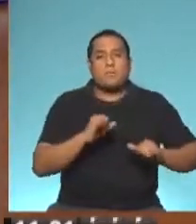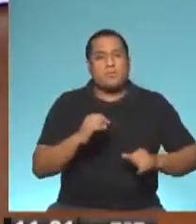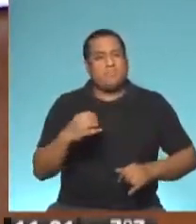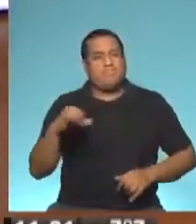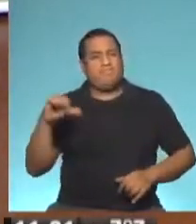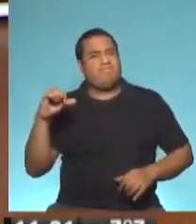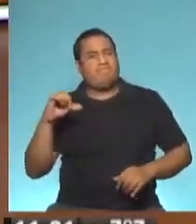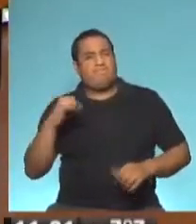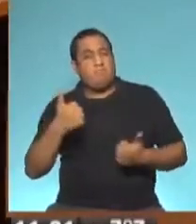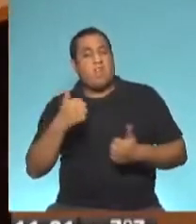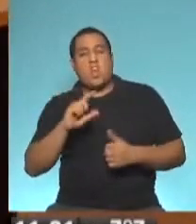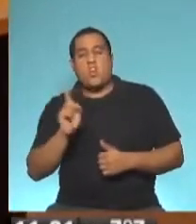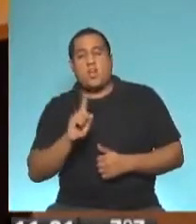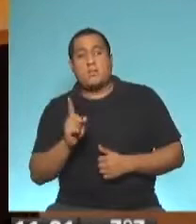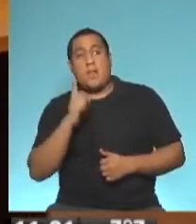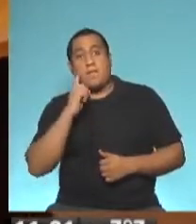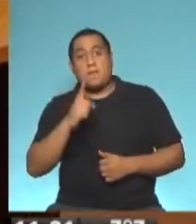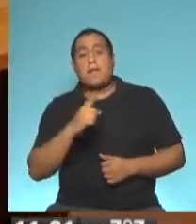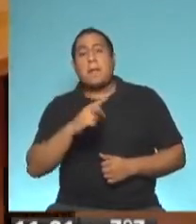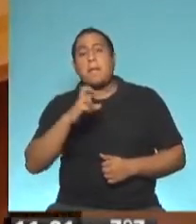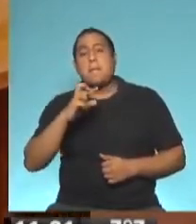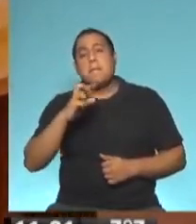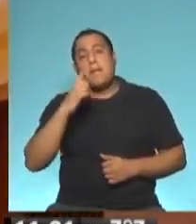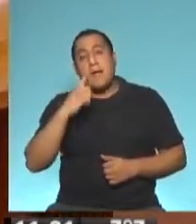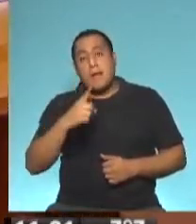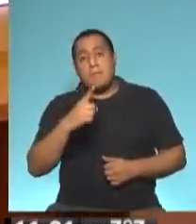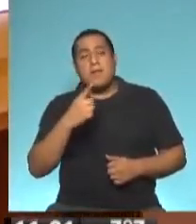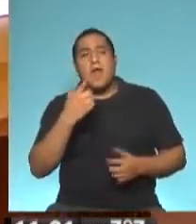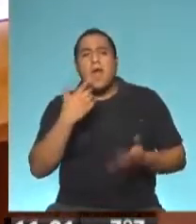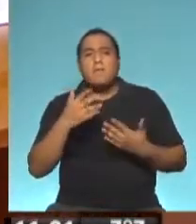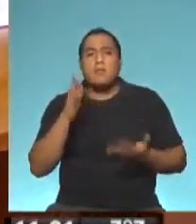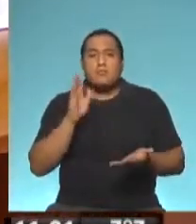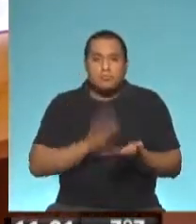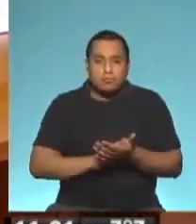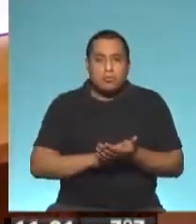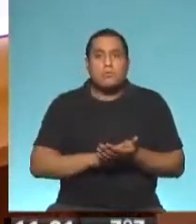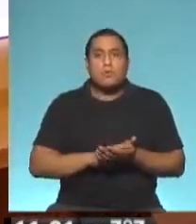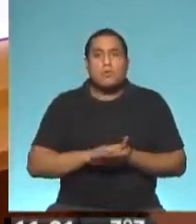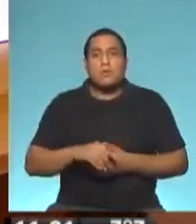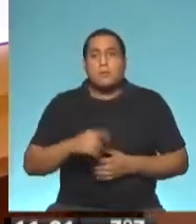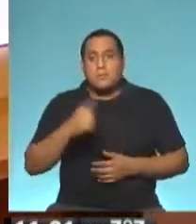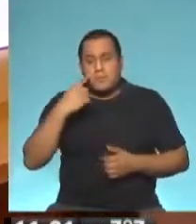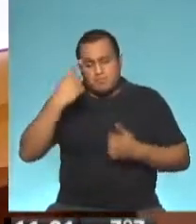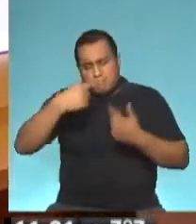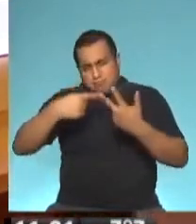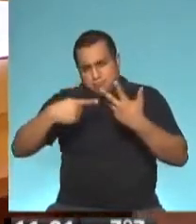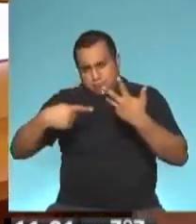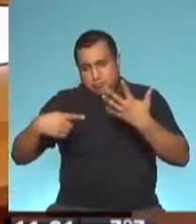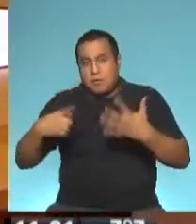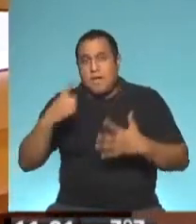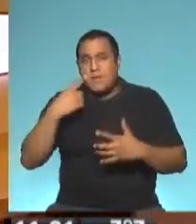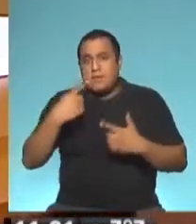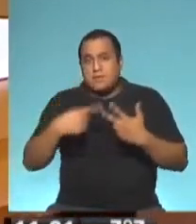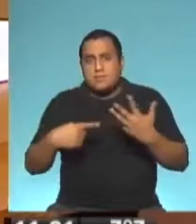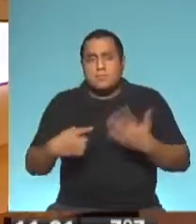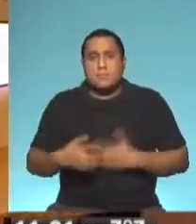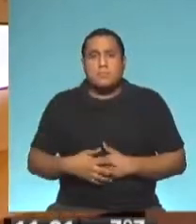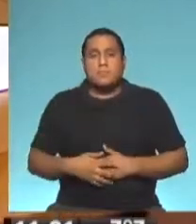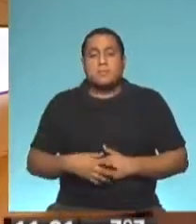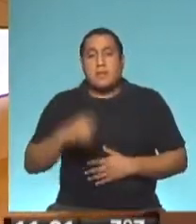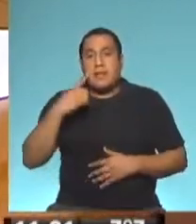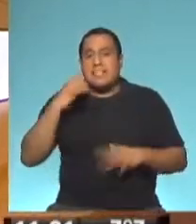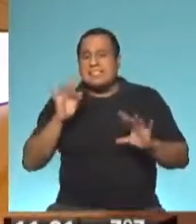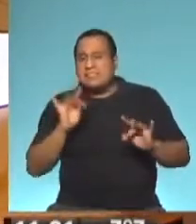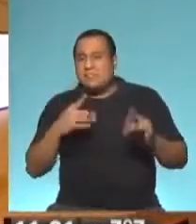Luciano Pereira, que es alguien que sabe mucho, y estamos hablando del colon, de los controles, de las endoscopías, de todo ese mundo que creemos que es tan complejo y